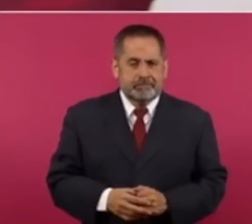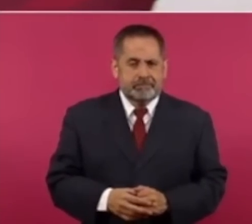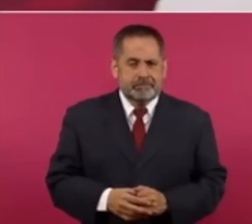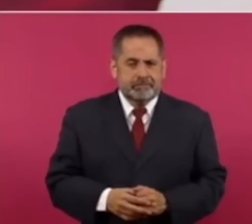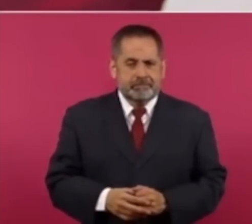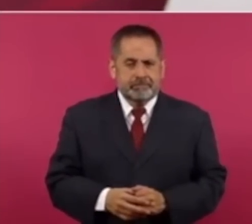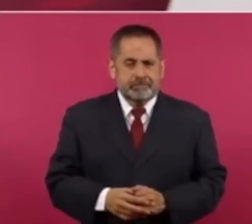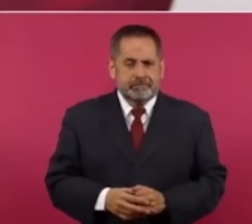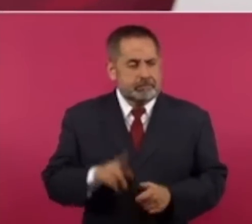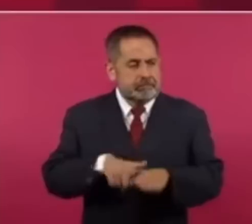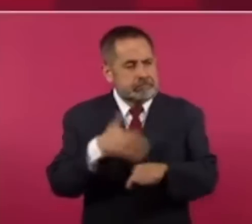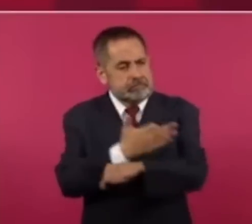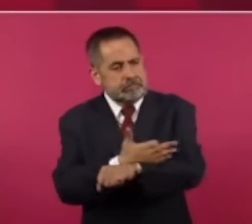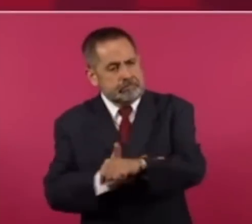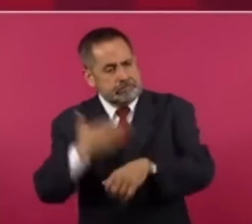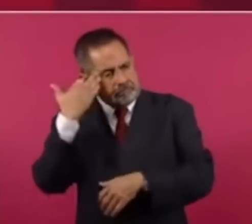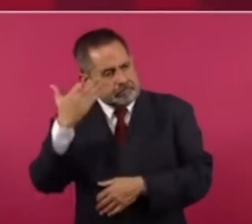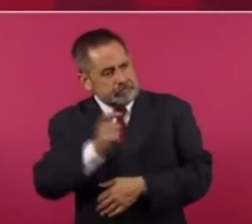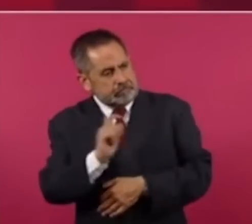ya son las 3 de la tarde.